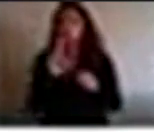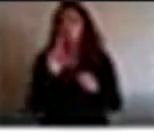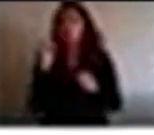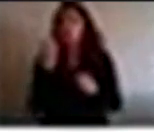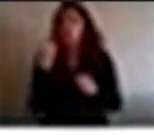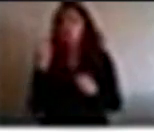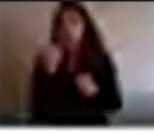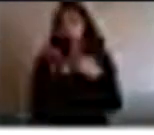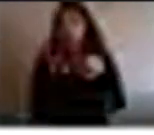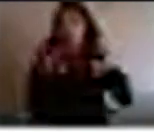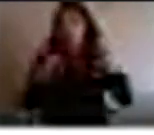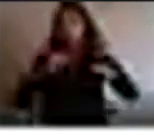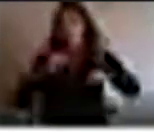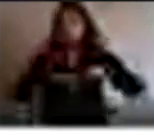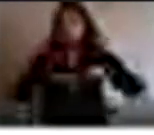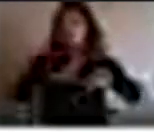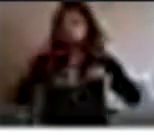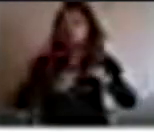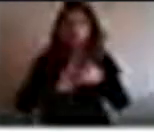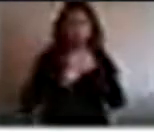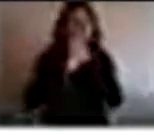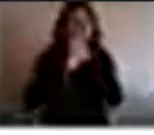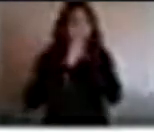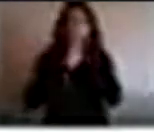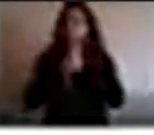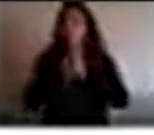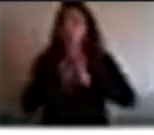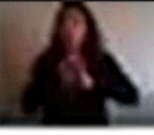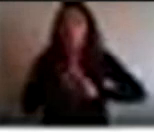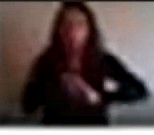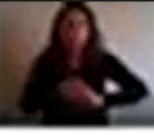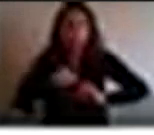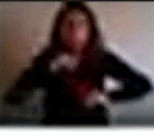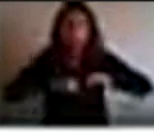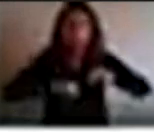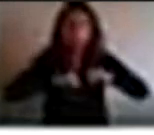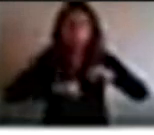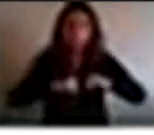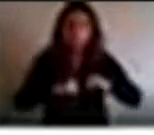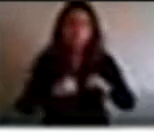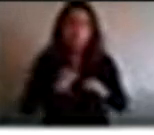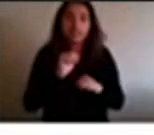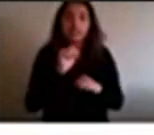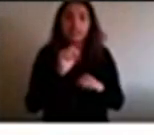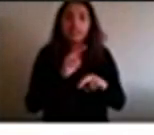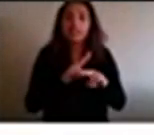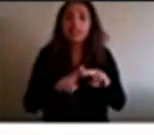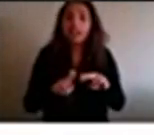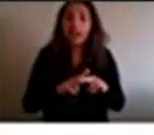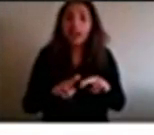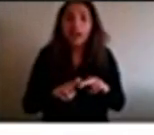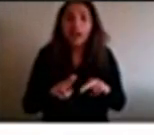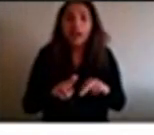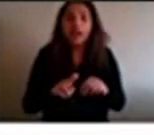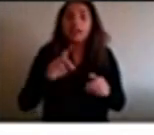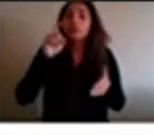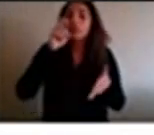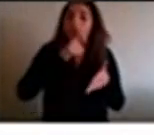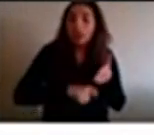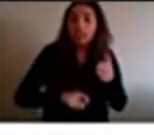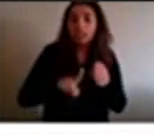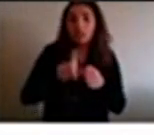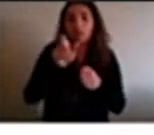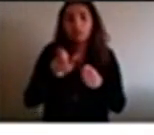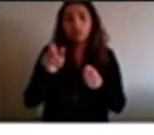grandes empresarios. Esto es también para personas naturales o jurídicas que fungen como empleadores y que